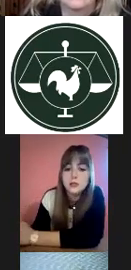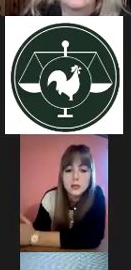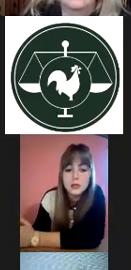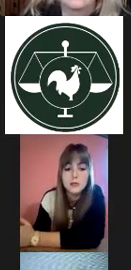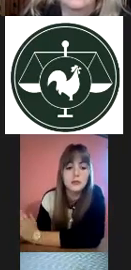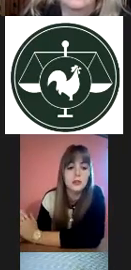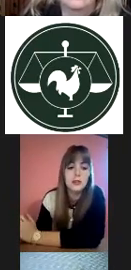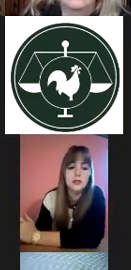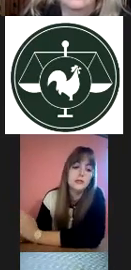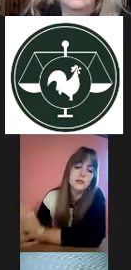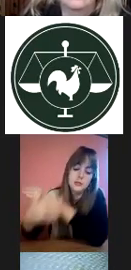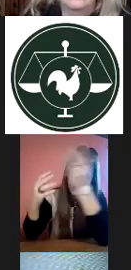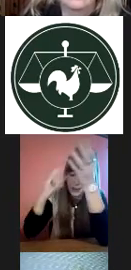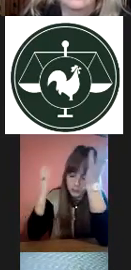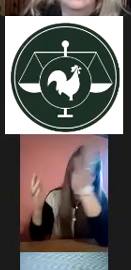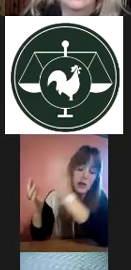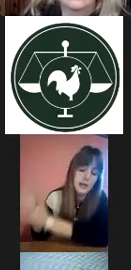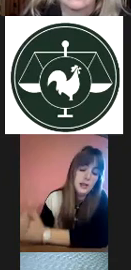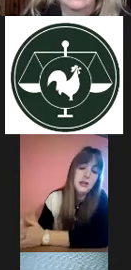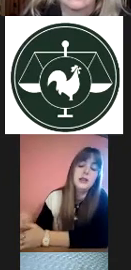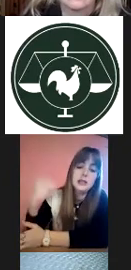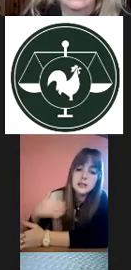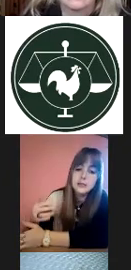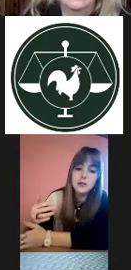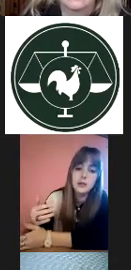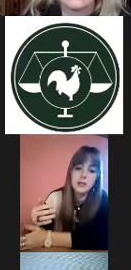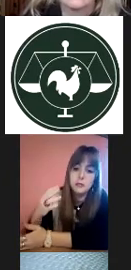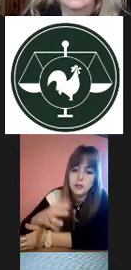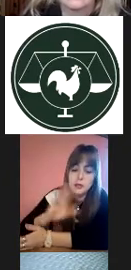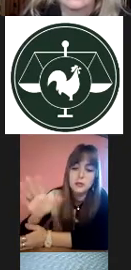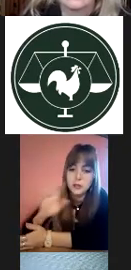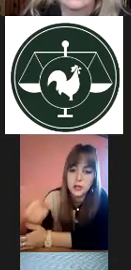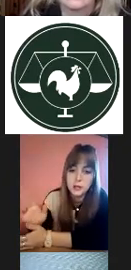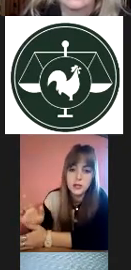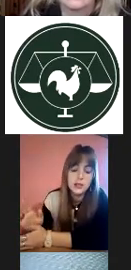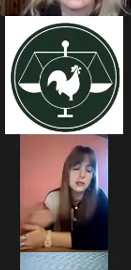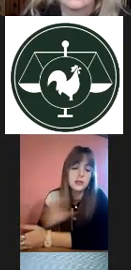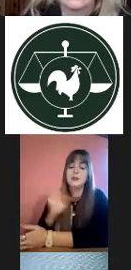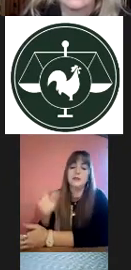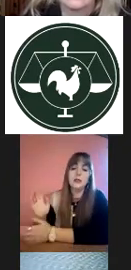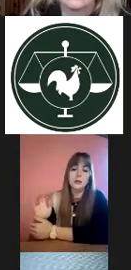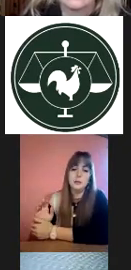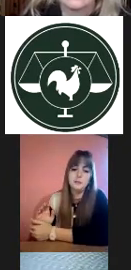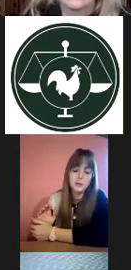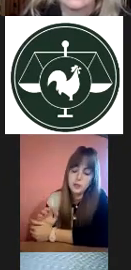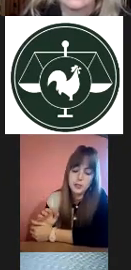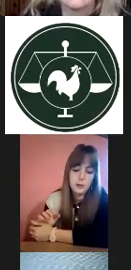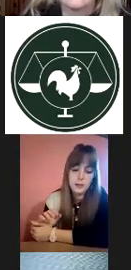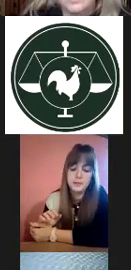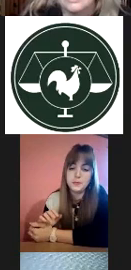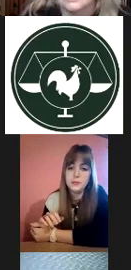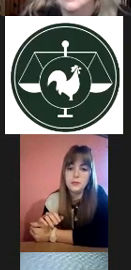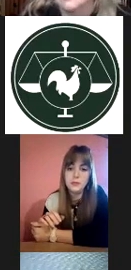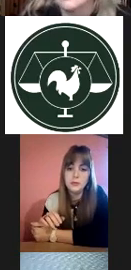que zoonosis no haya funcionado, ya que funciona mal, y que encima no haya, como dijiste vos, cerró las puertas. Fue terrible, fue